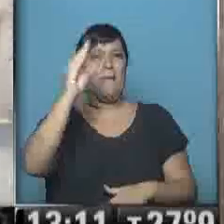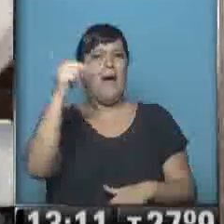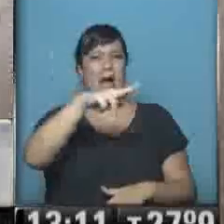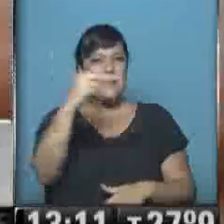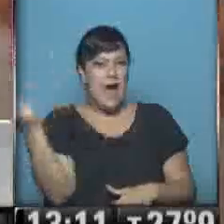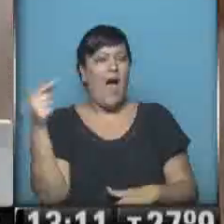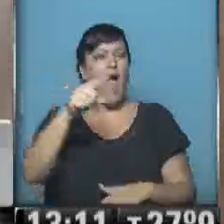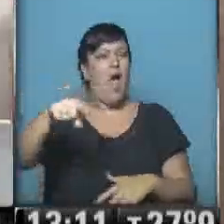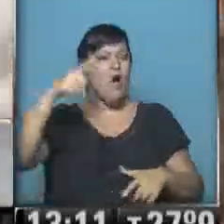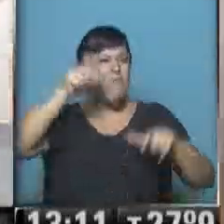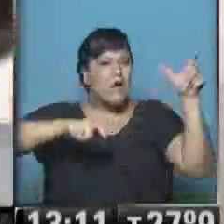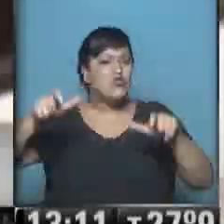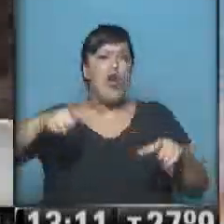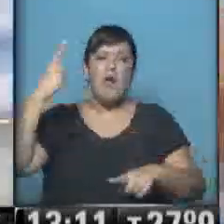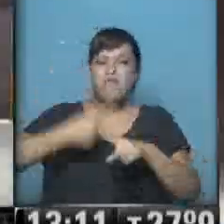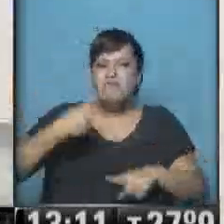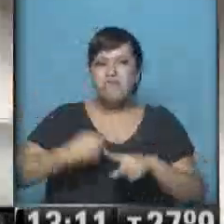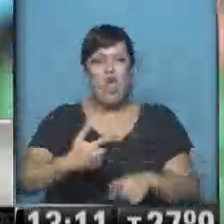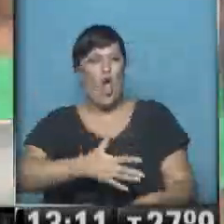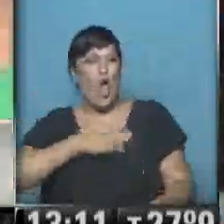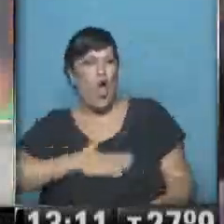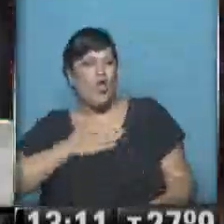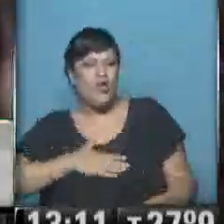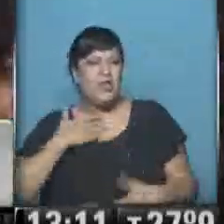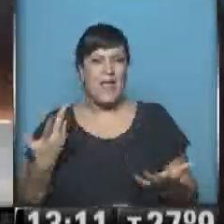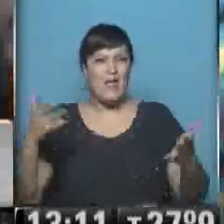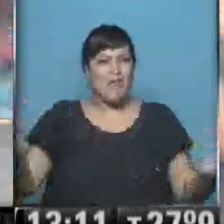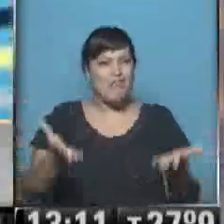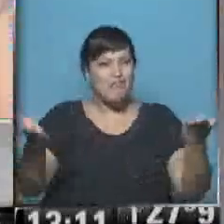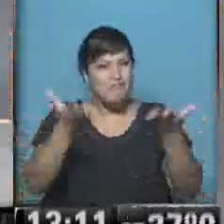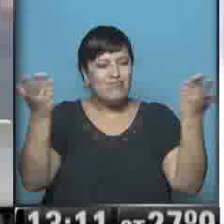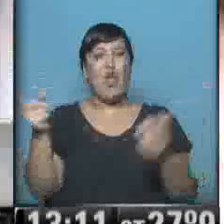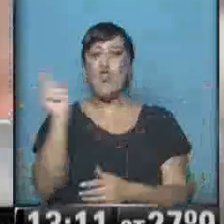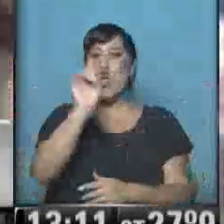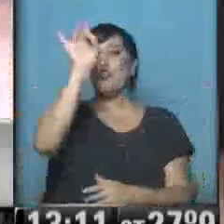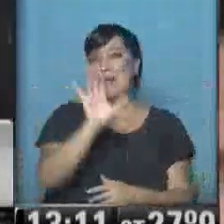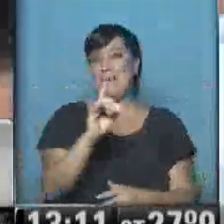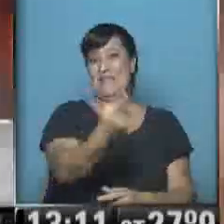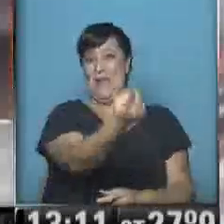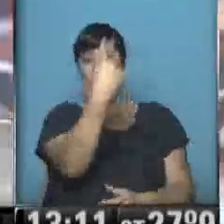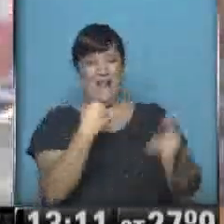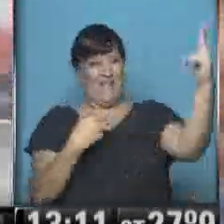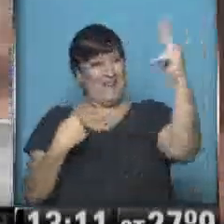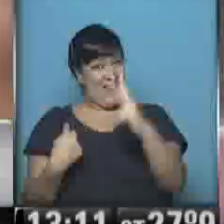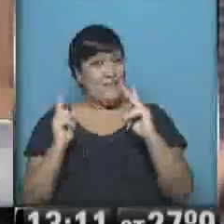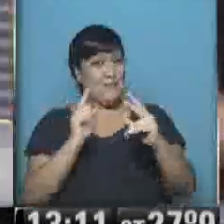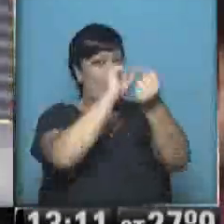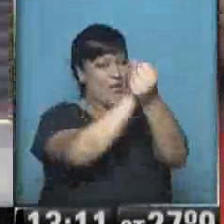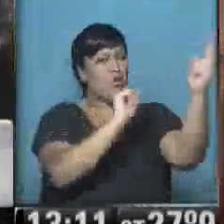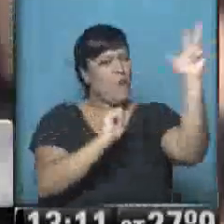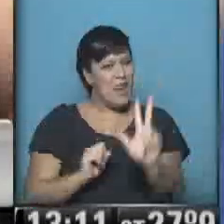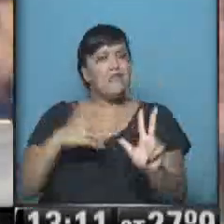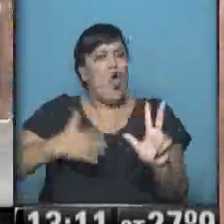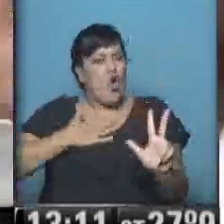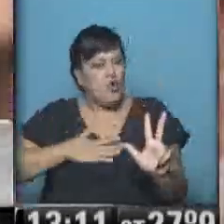de Cuba, y quienes salieron a las calles a avivar justamente también, no solo el regreso de los cubanos que habían estado detenidos, sino también